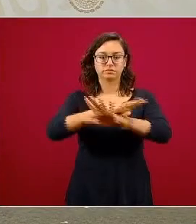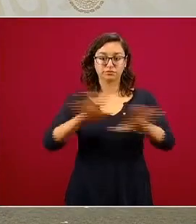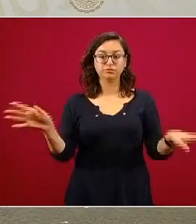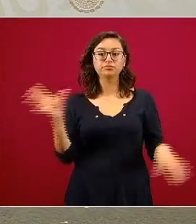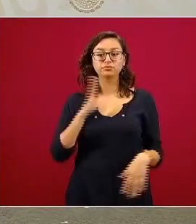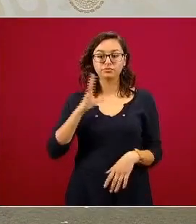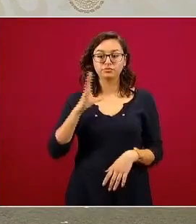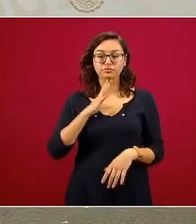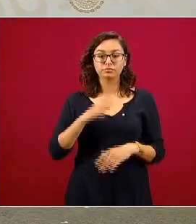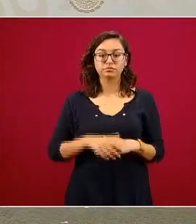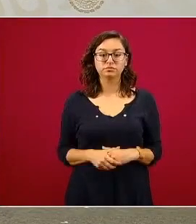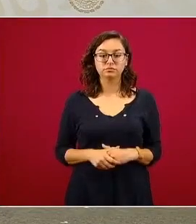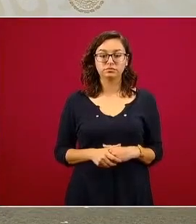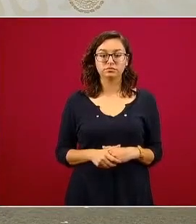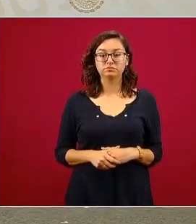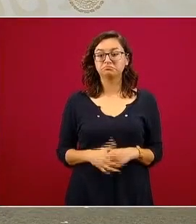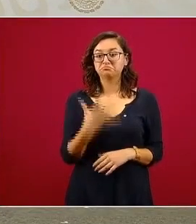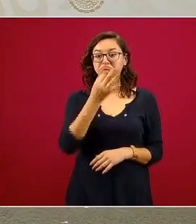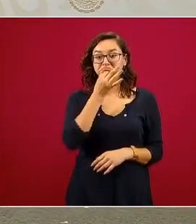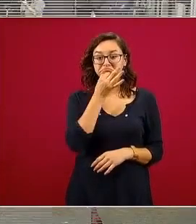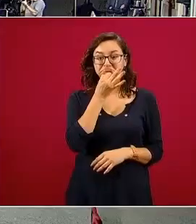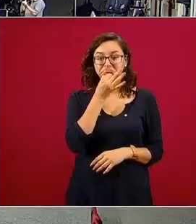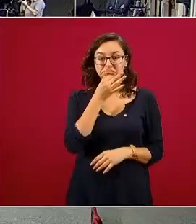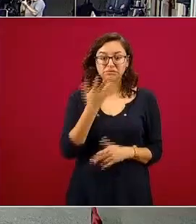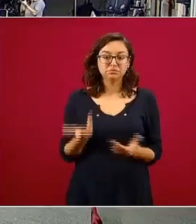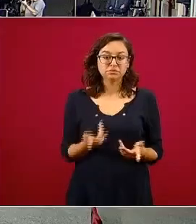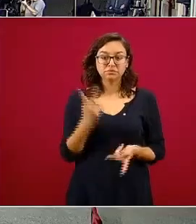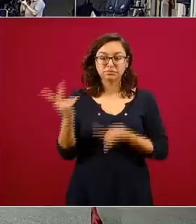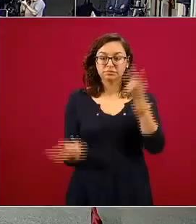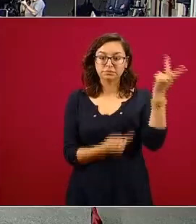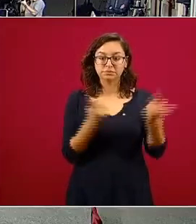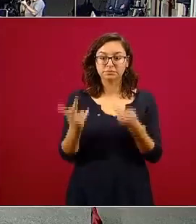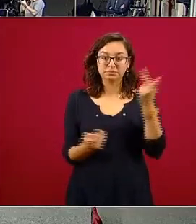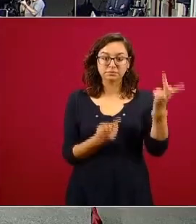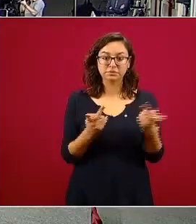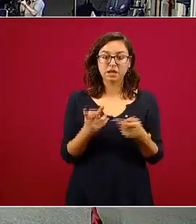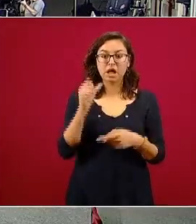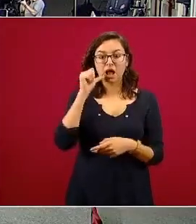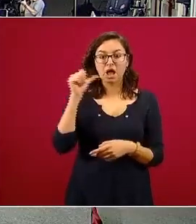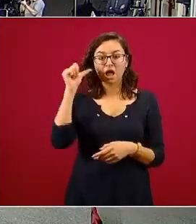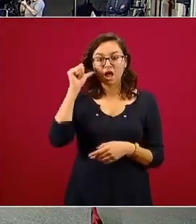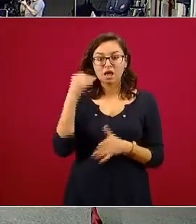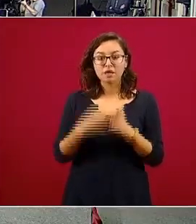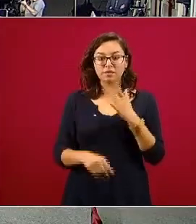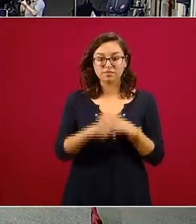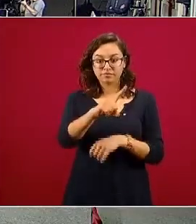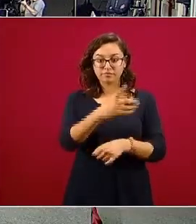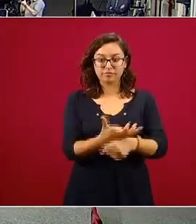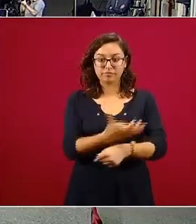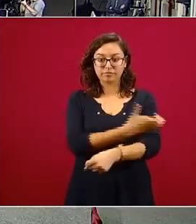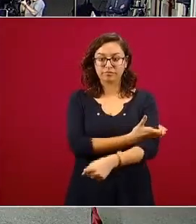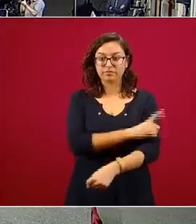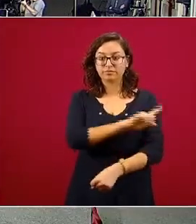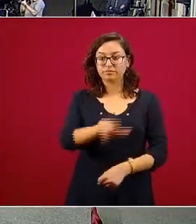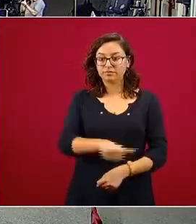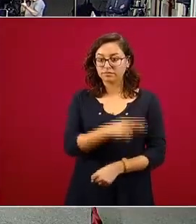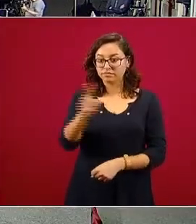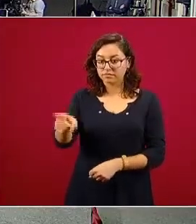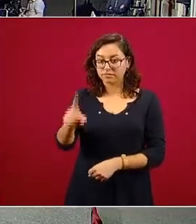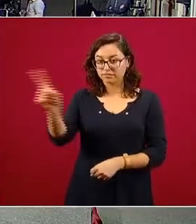manera. Tenemos 5 minutos para poder responder preguntas. Ayer habíamos dejado pendiente al compañero y luego pasamos